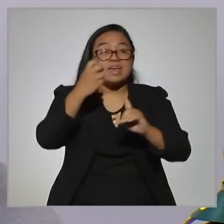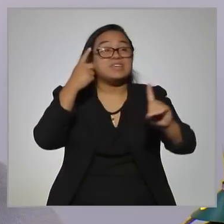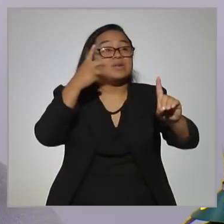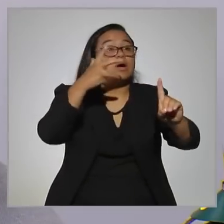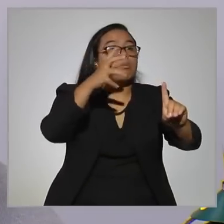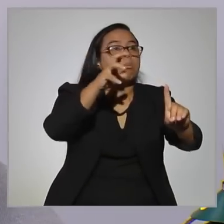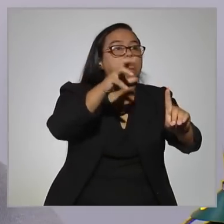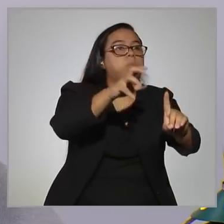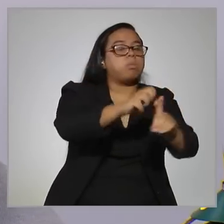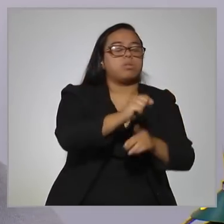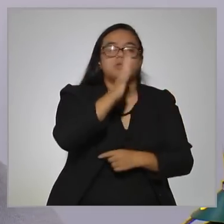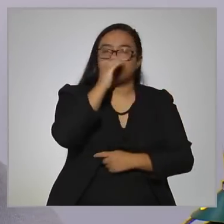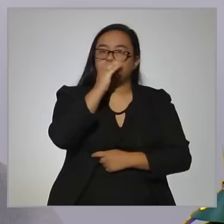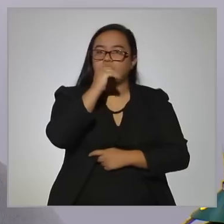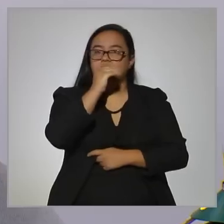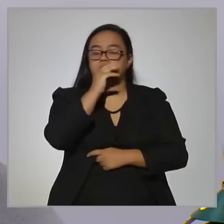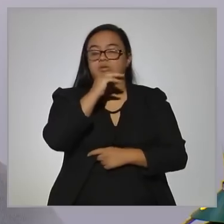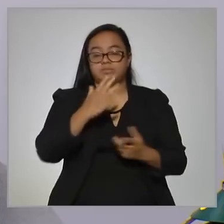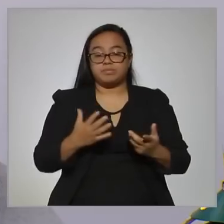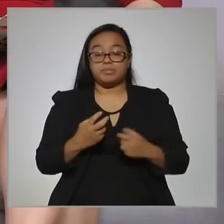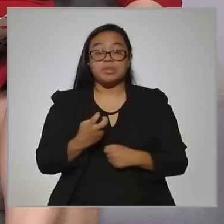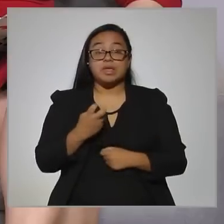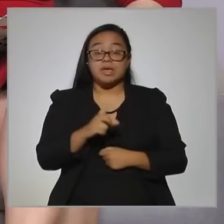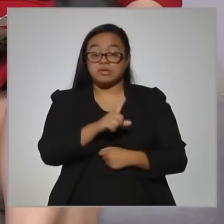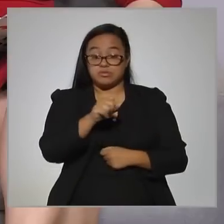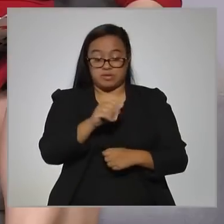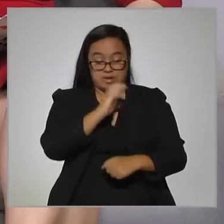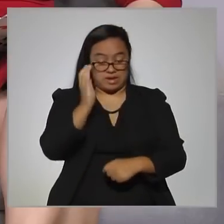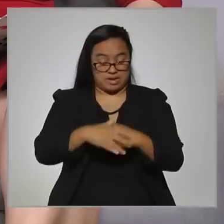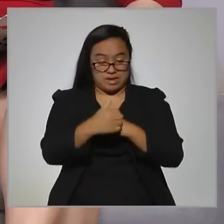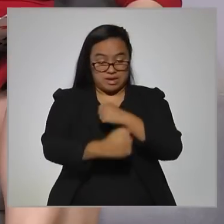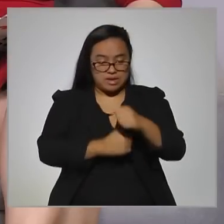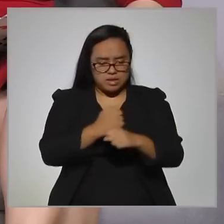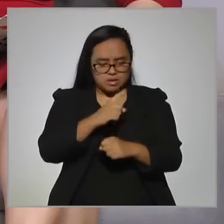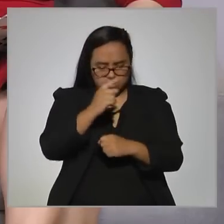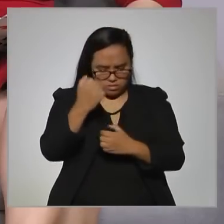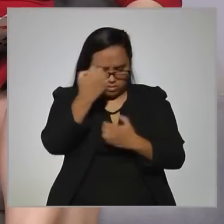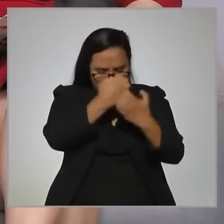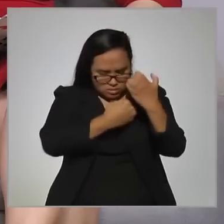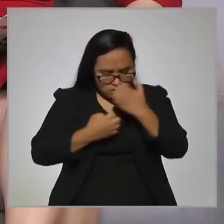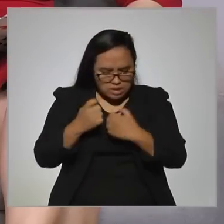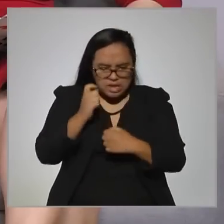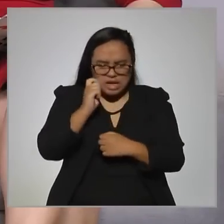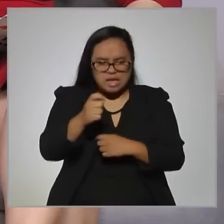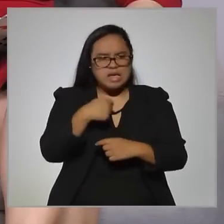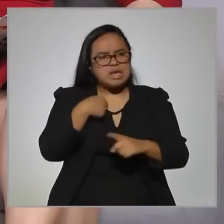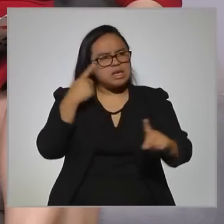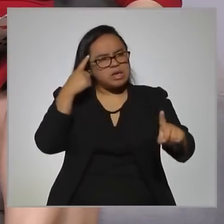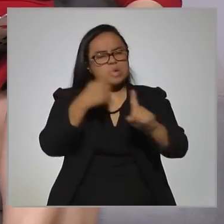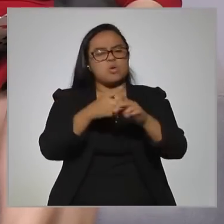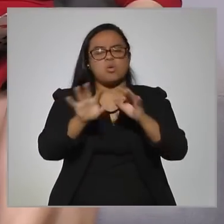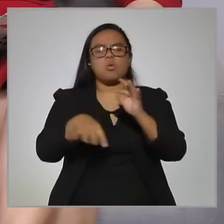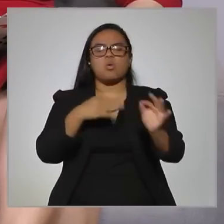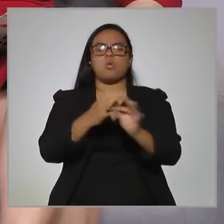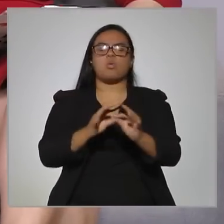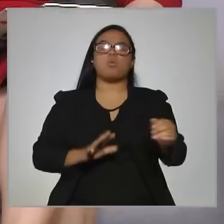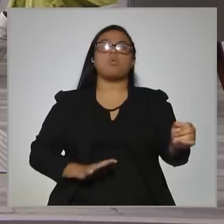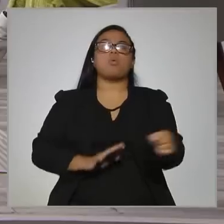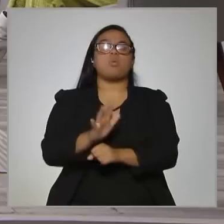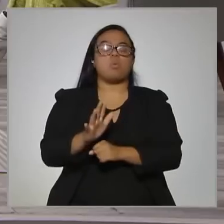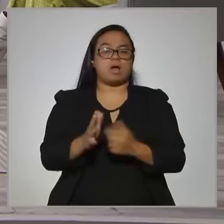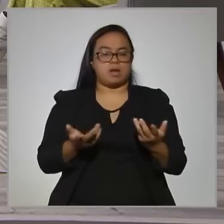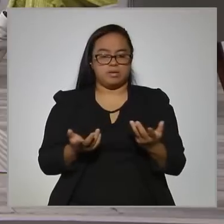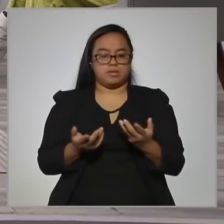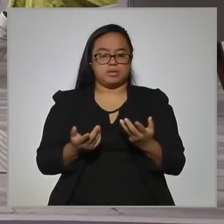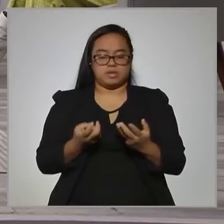inalcanzables, ¿no? Ir diciendo esa parte, y cuando llega el fin del año y hacemos esa valoración de qué es lo que logramos de acuerdo a los propósitos que nos